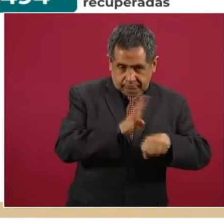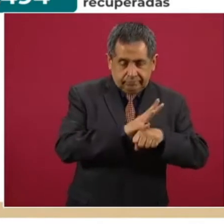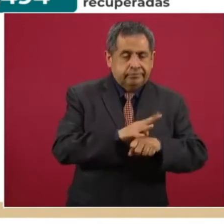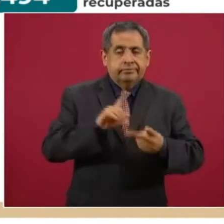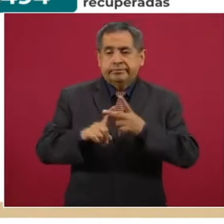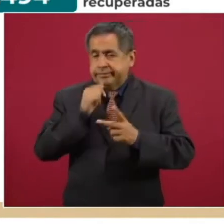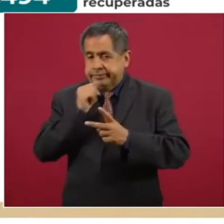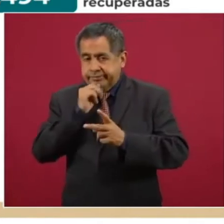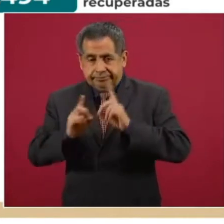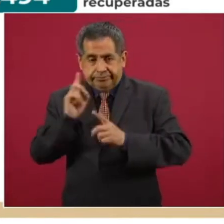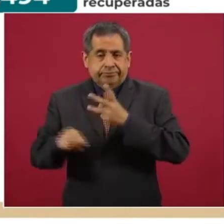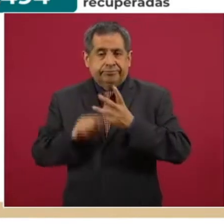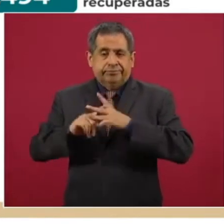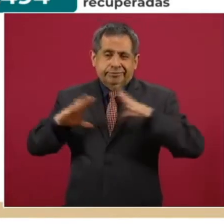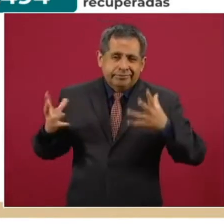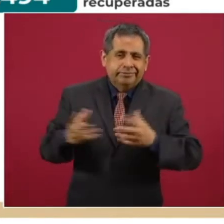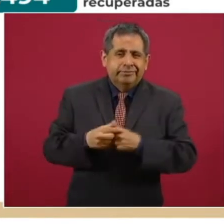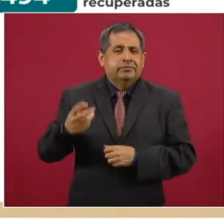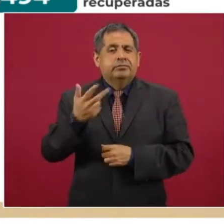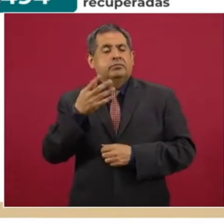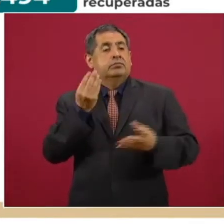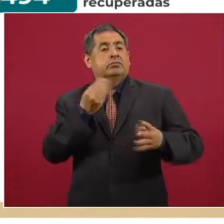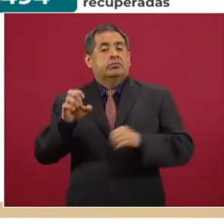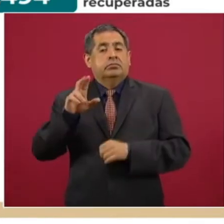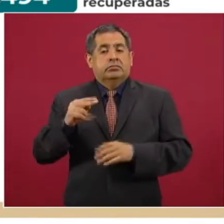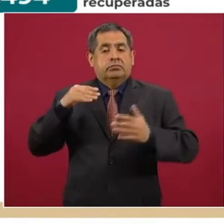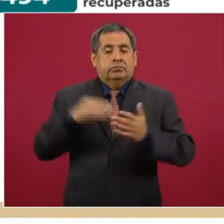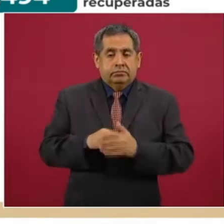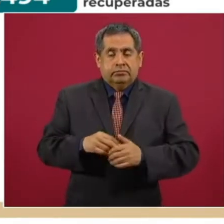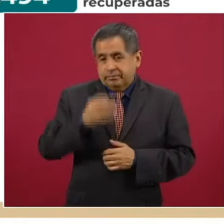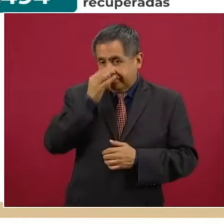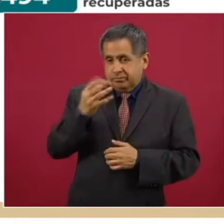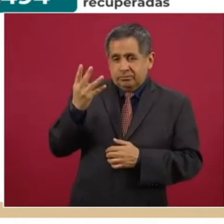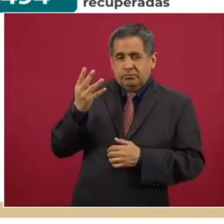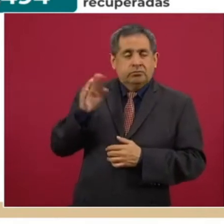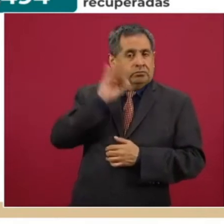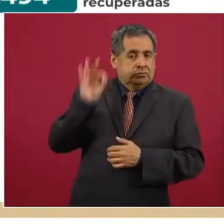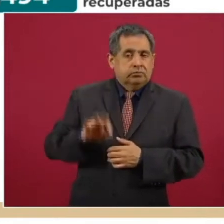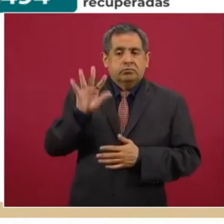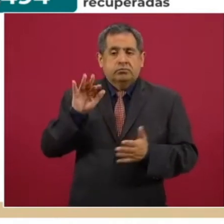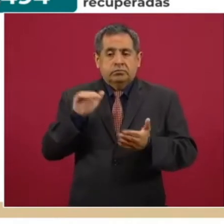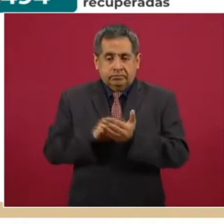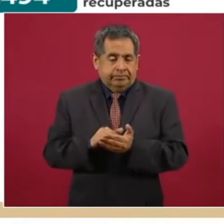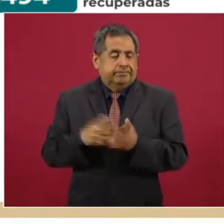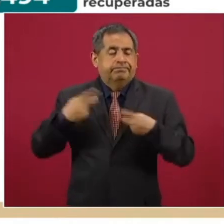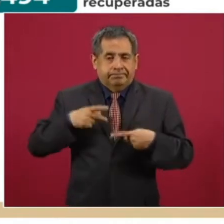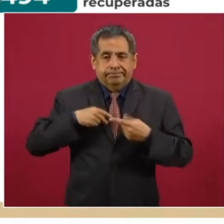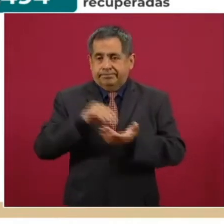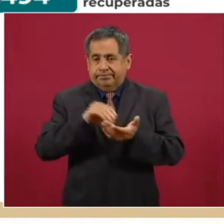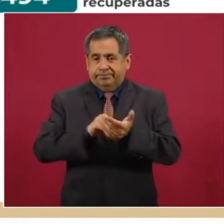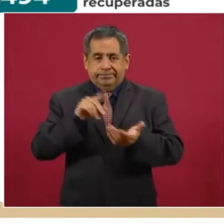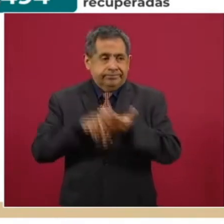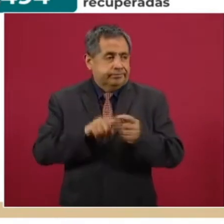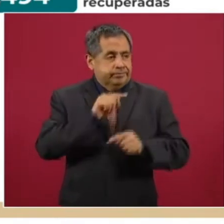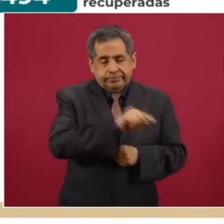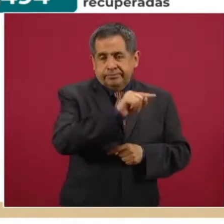casi 1.989.000, solamente 4%, 40,000, permanecen como casos activos, permanecen